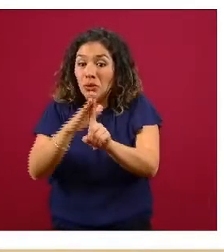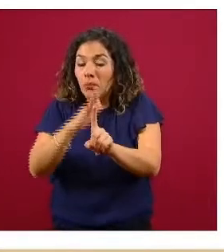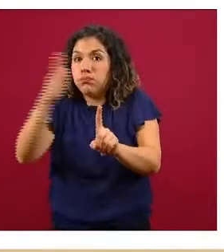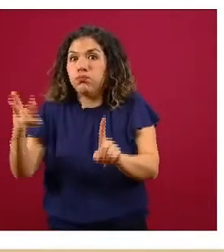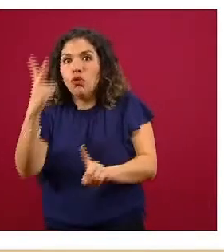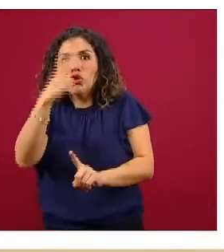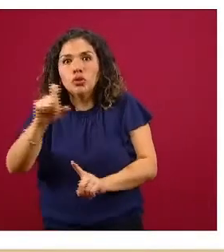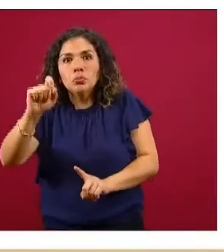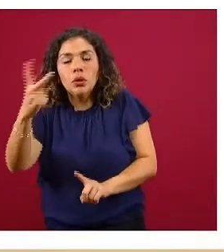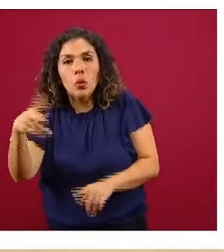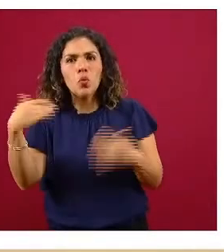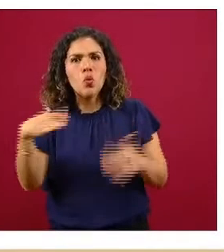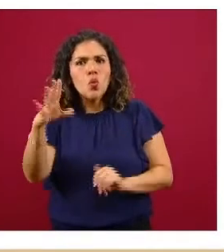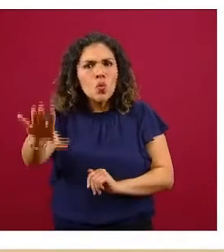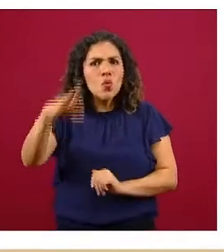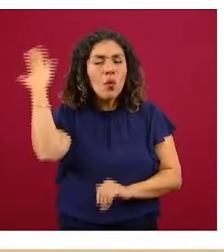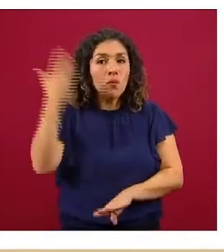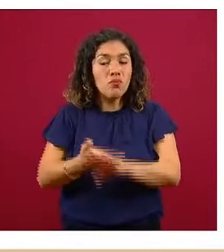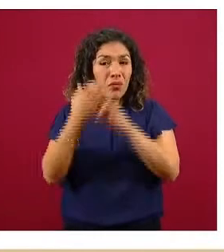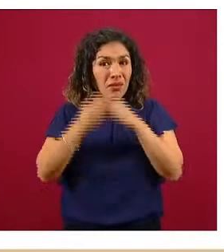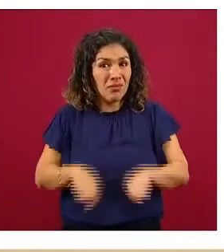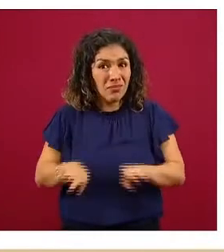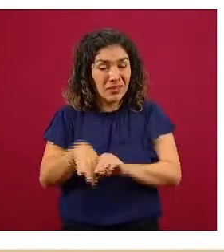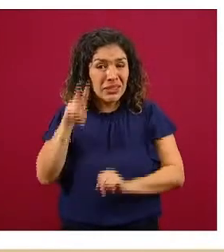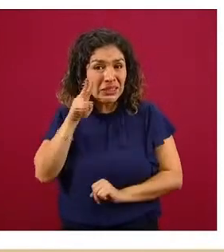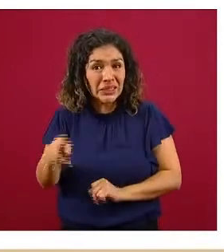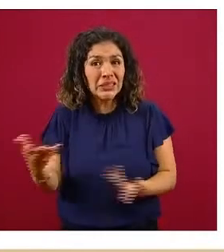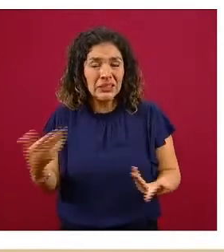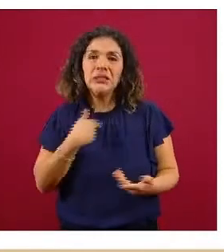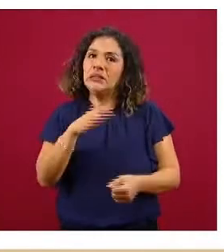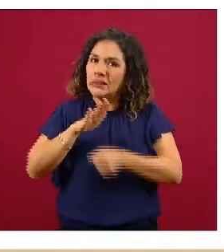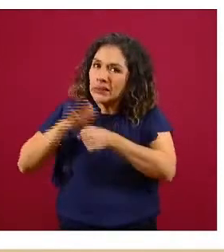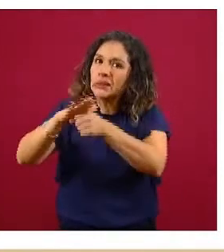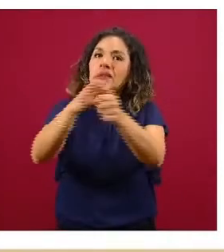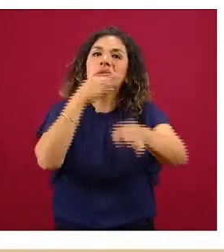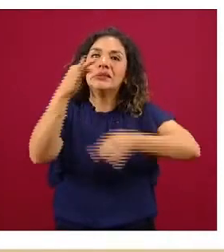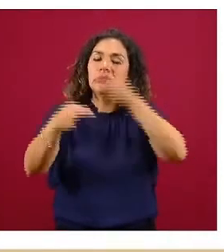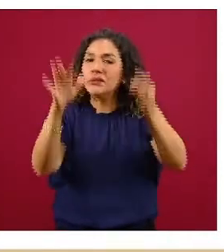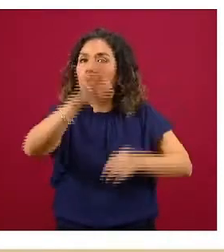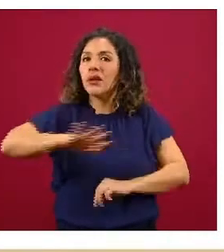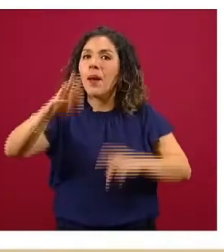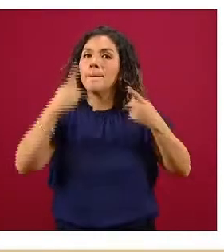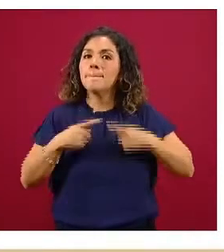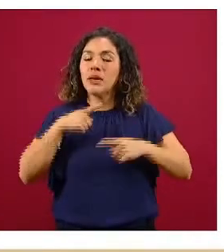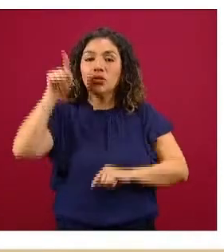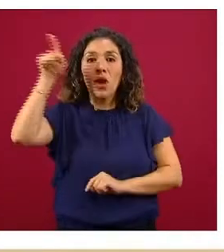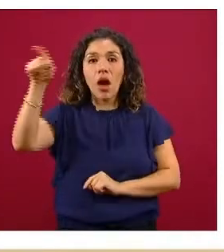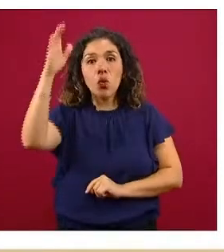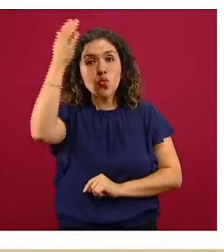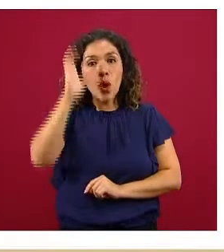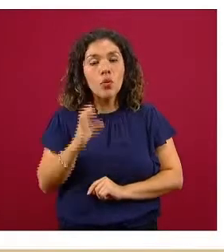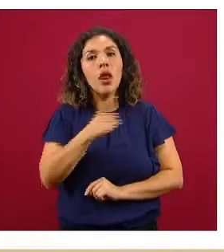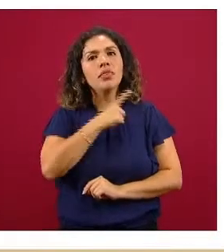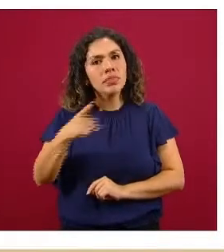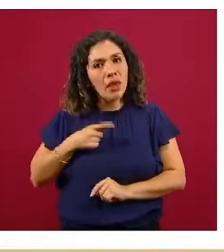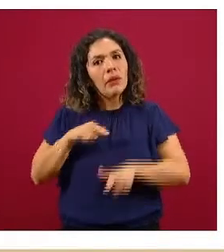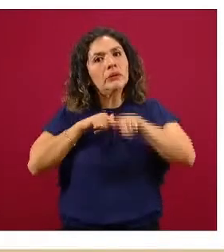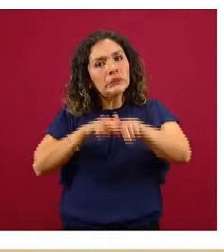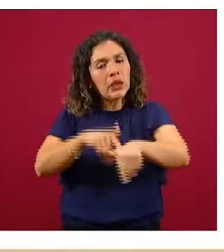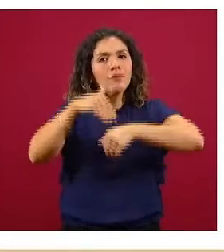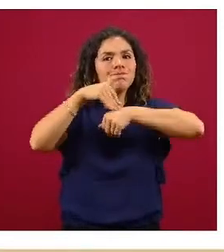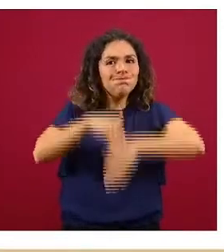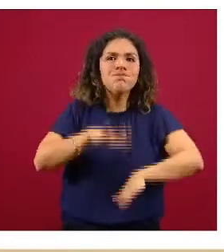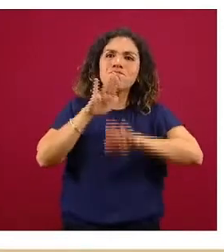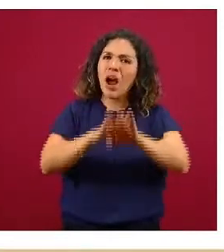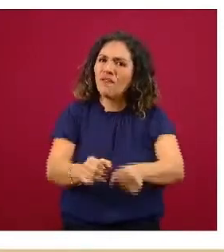una aceleración bastante importante. Entonces de ahí también el llamado a la población de poder llevar a cabo las acciones con